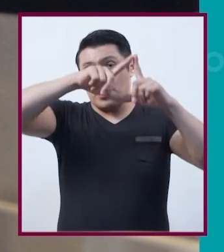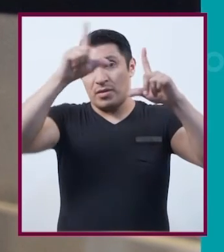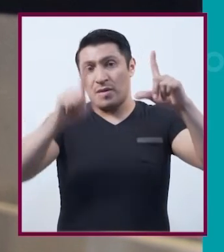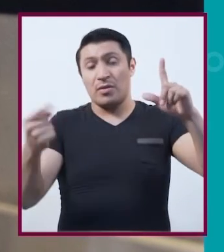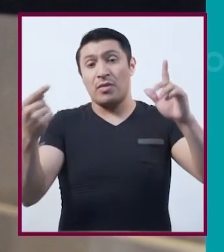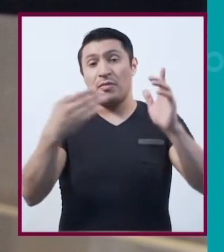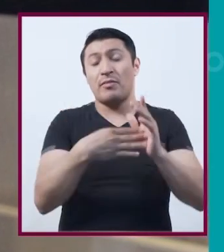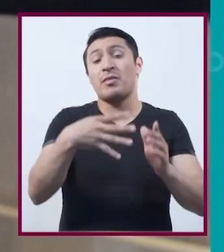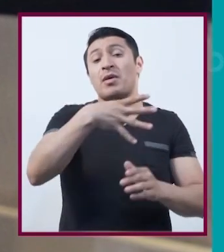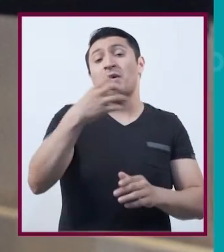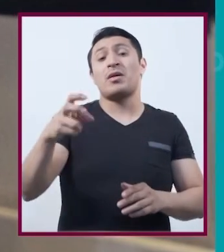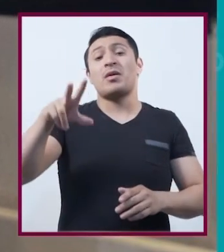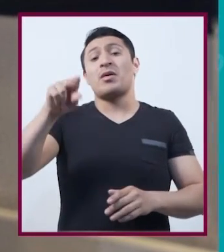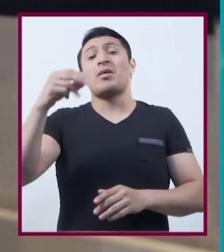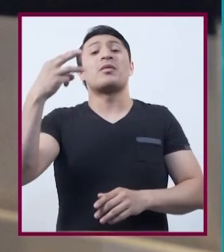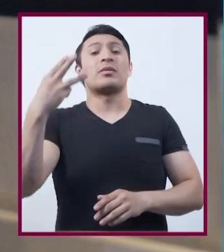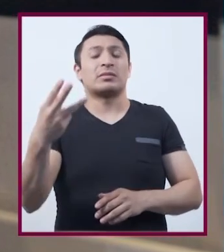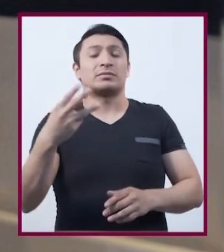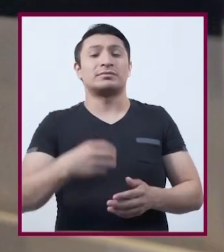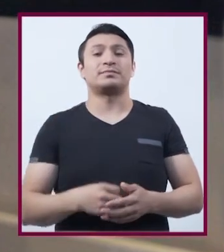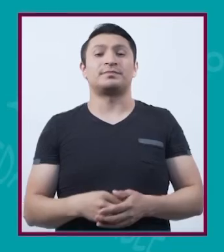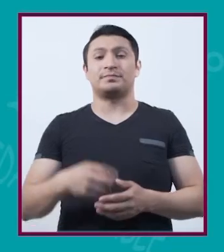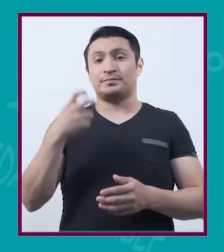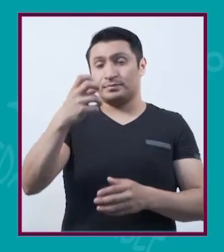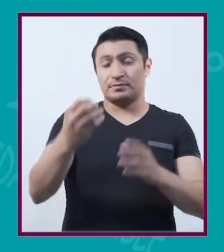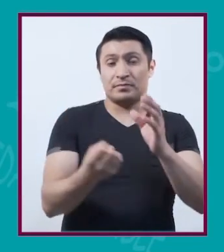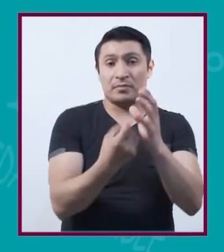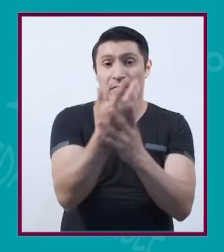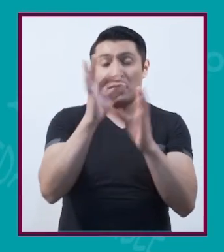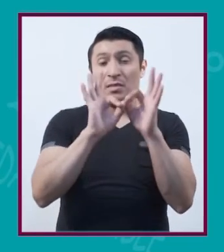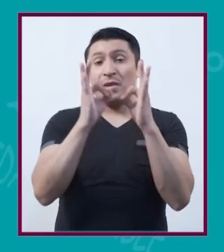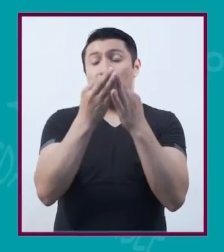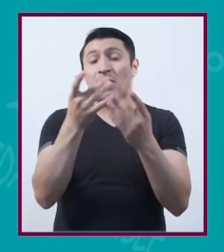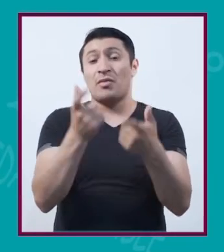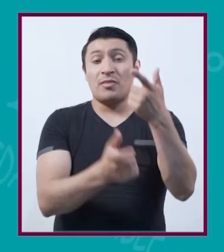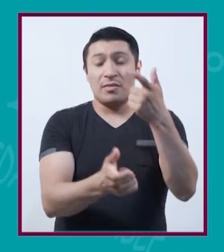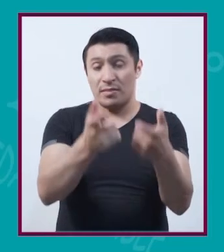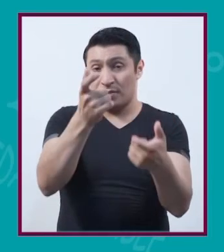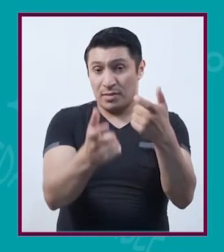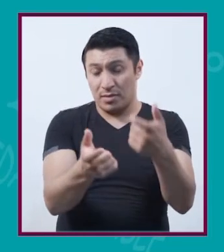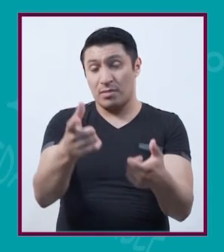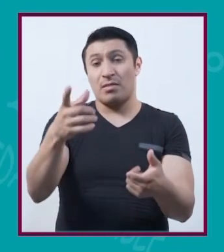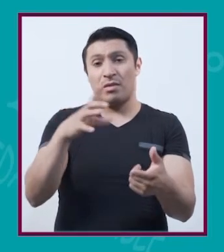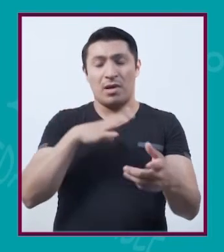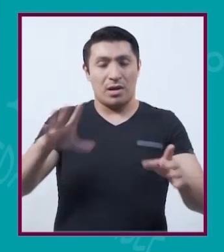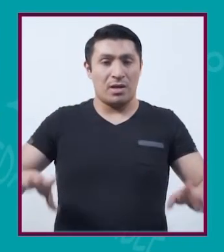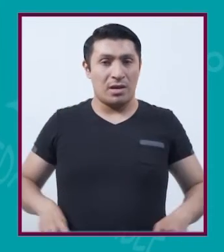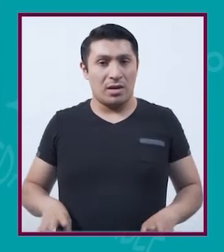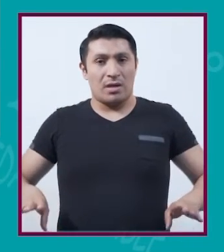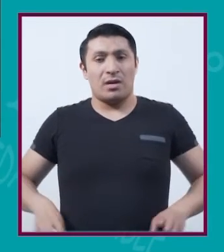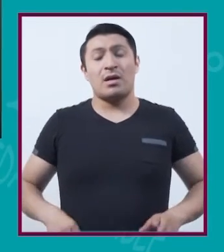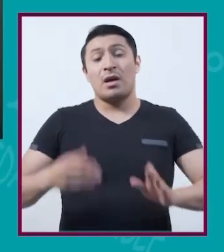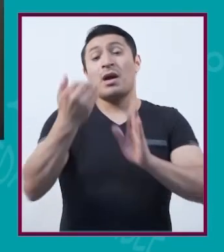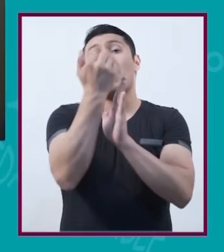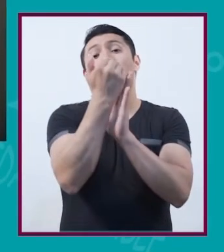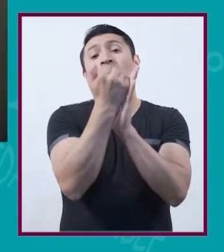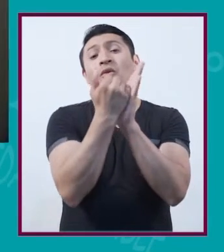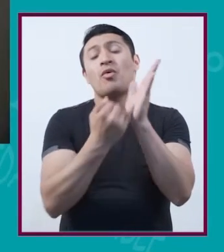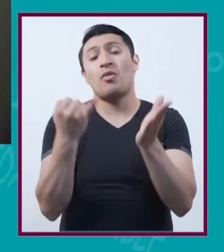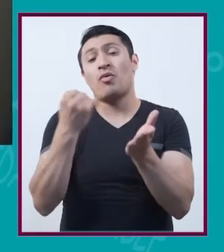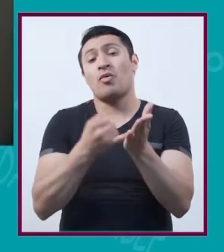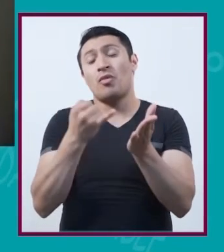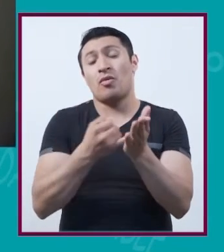finalmente implantado en nuestro país a partir de 1983. Este nuevo modelo en la parte fiscal